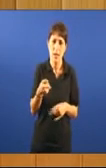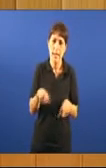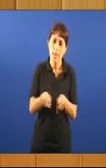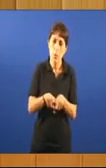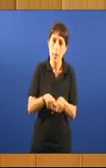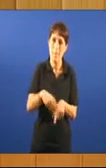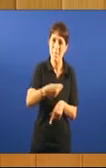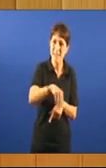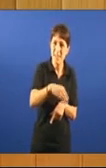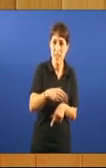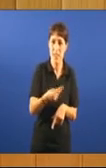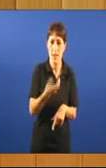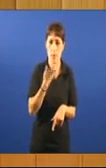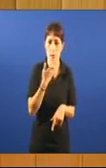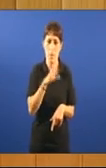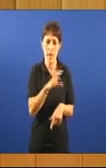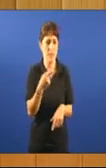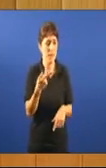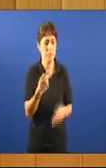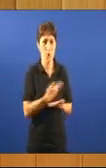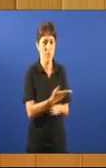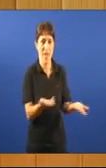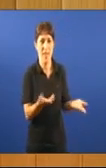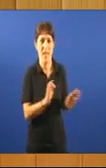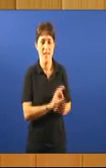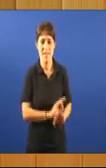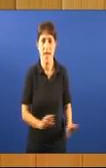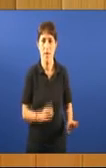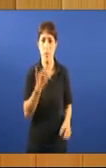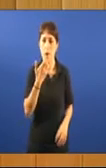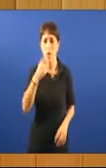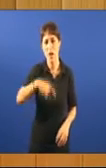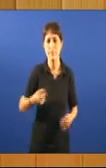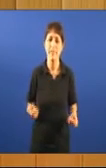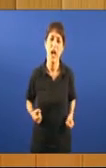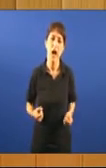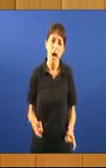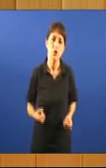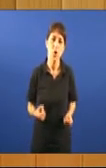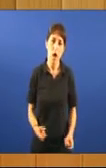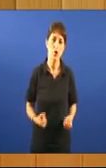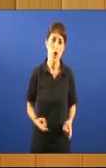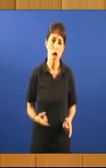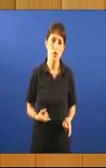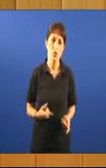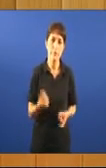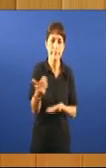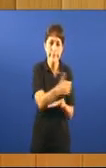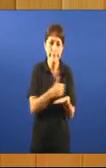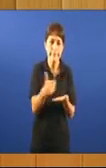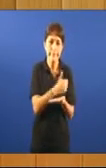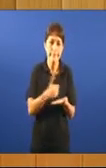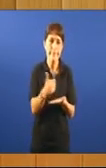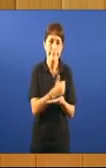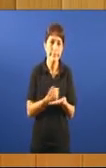cree. Vostedes din que non se pode vivir por riba das nosas posibilidades, cando o problema de Galiza